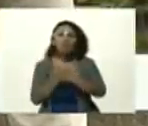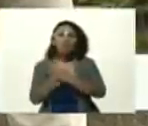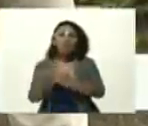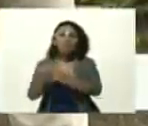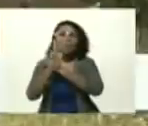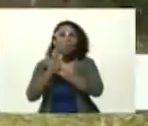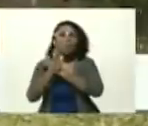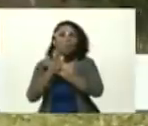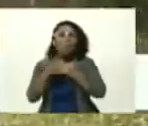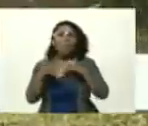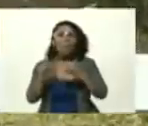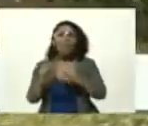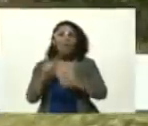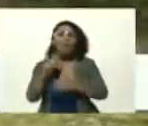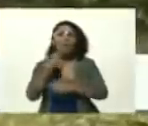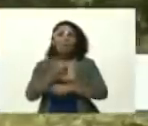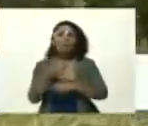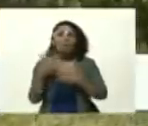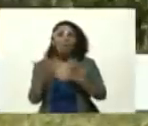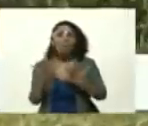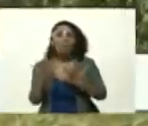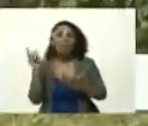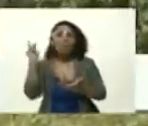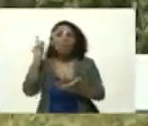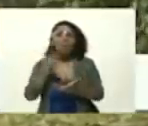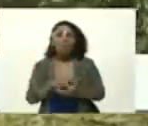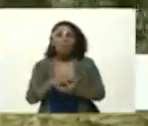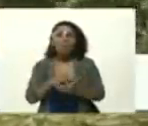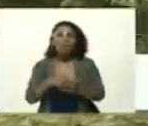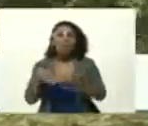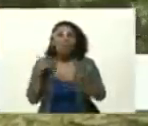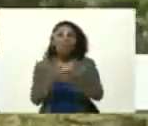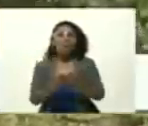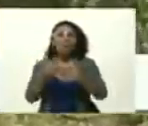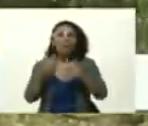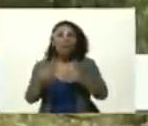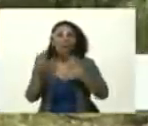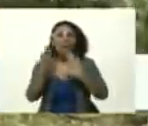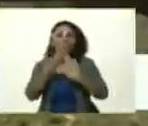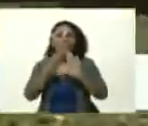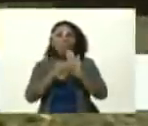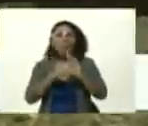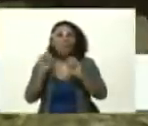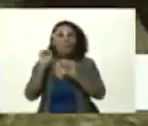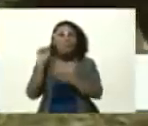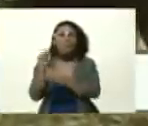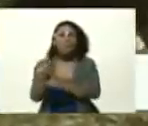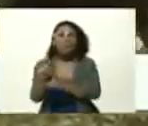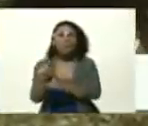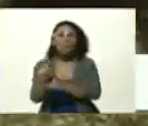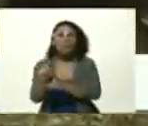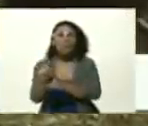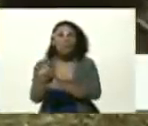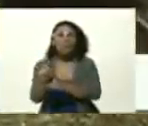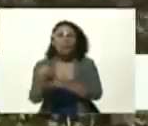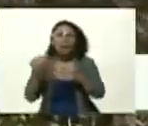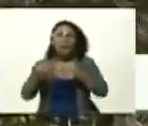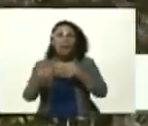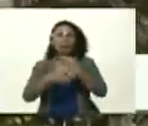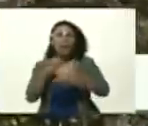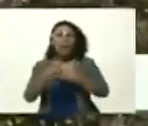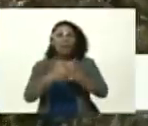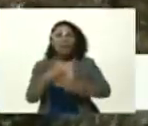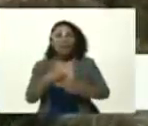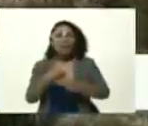imperialista, digamos que llegó hasta este nivel de abandono. Aquí se han hecho presente